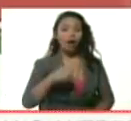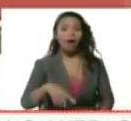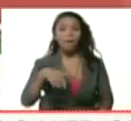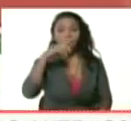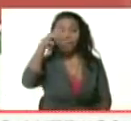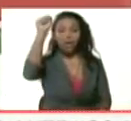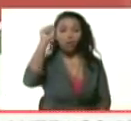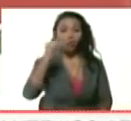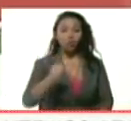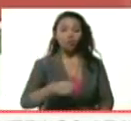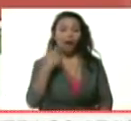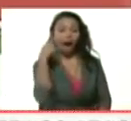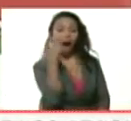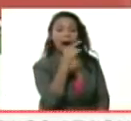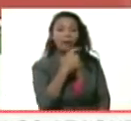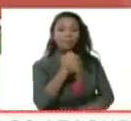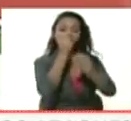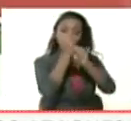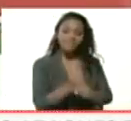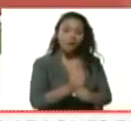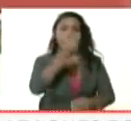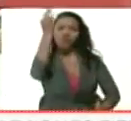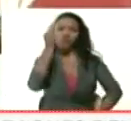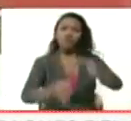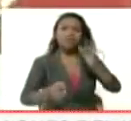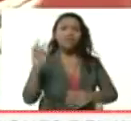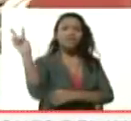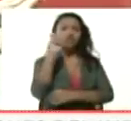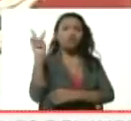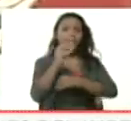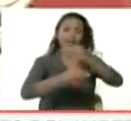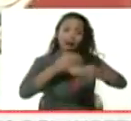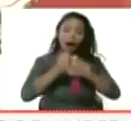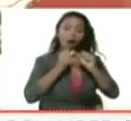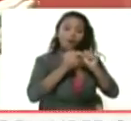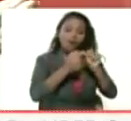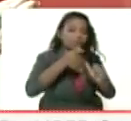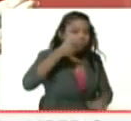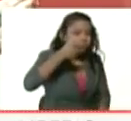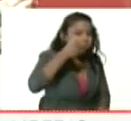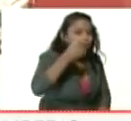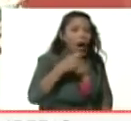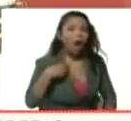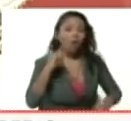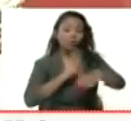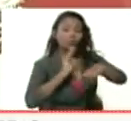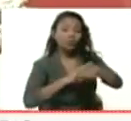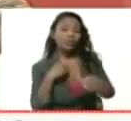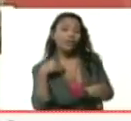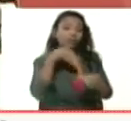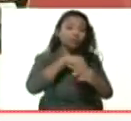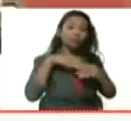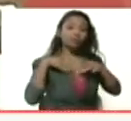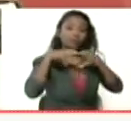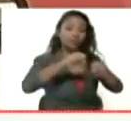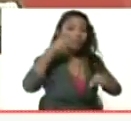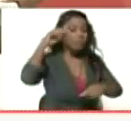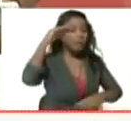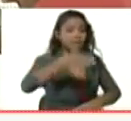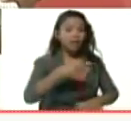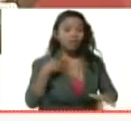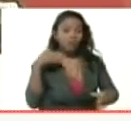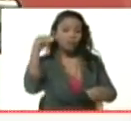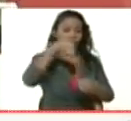Maduro aseguraba que espera que la justicia venezolana haga seguimiento a los llamados de intervención militar e imposición